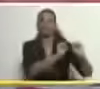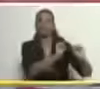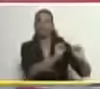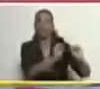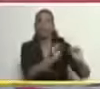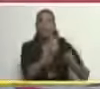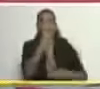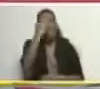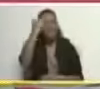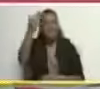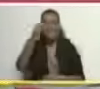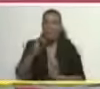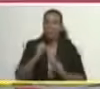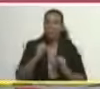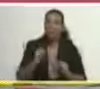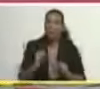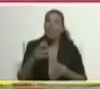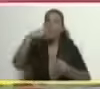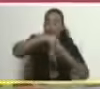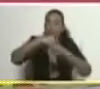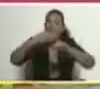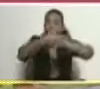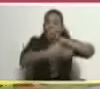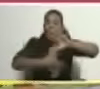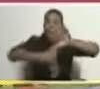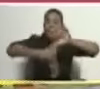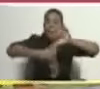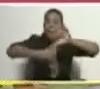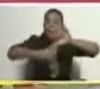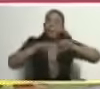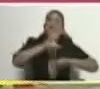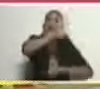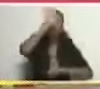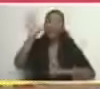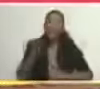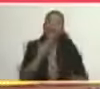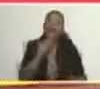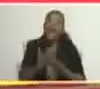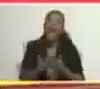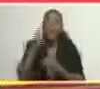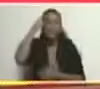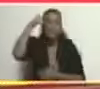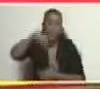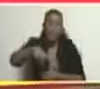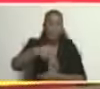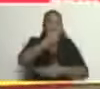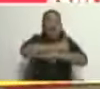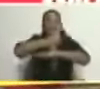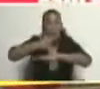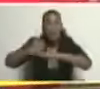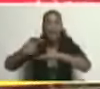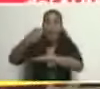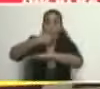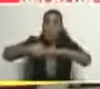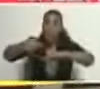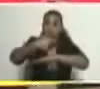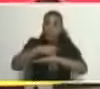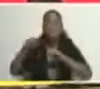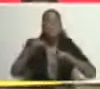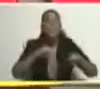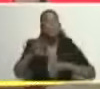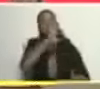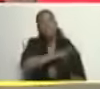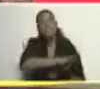al fascismo en nuestra América y en el mundo. Les agradezco mucho a las delegaciones de gobierno,